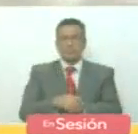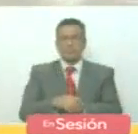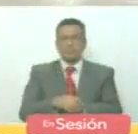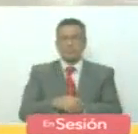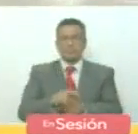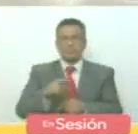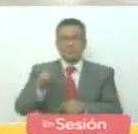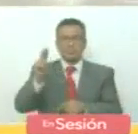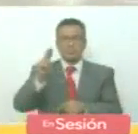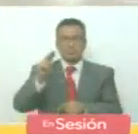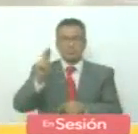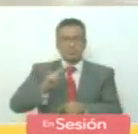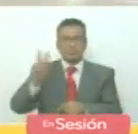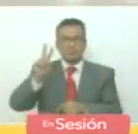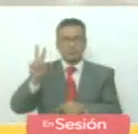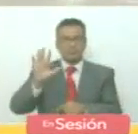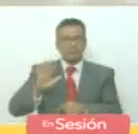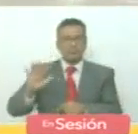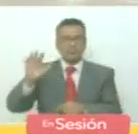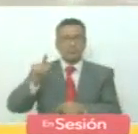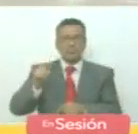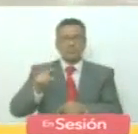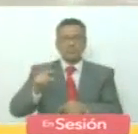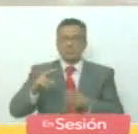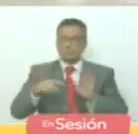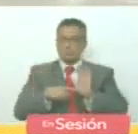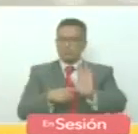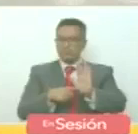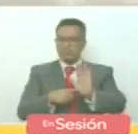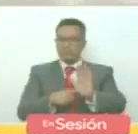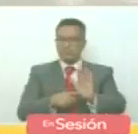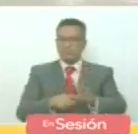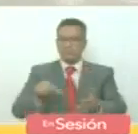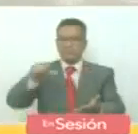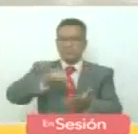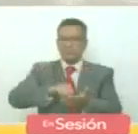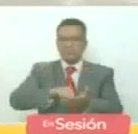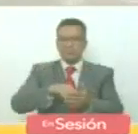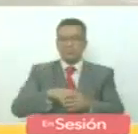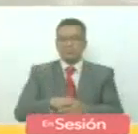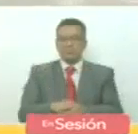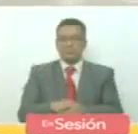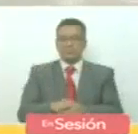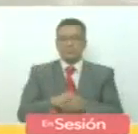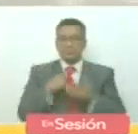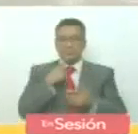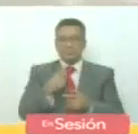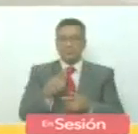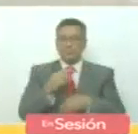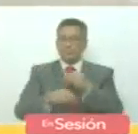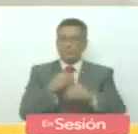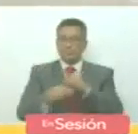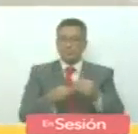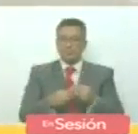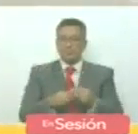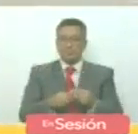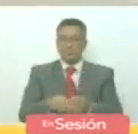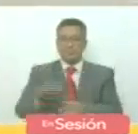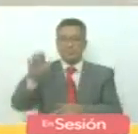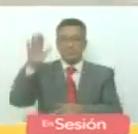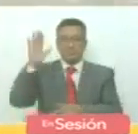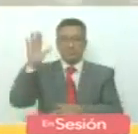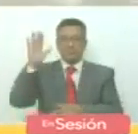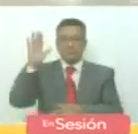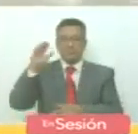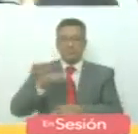la República Bolivariana de Venezuela ante la República Islámica de Irán, sírvanse manifestarlo con la señal de